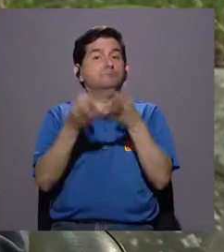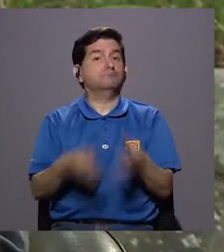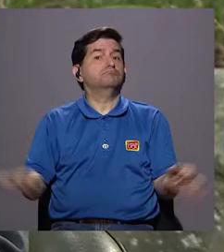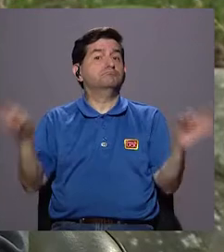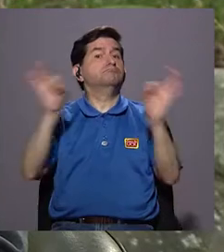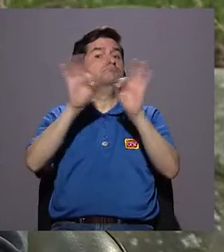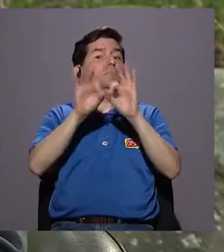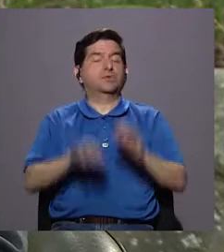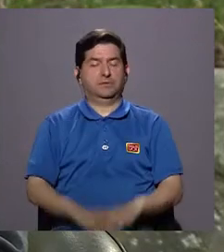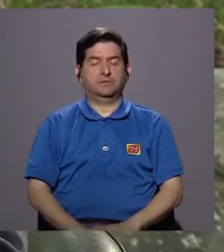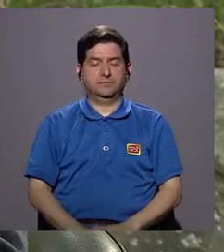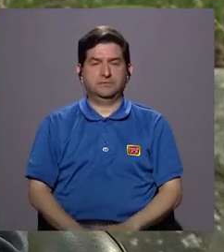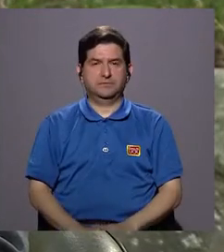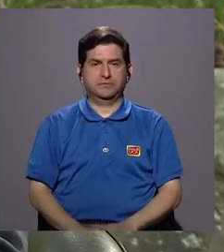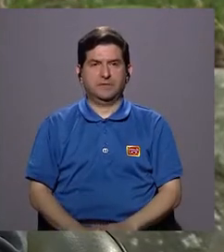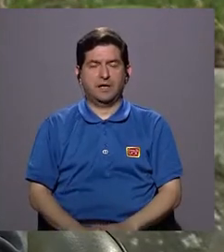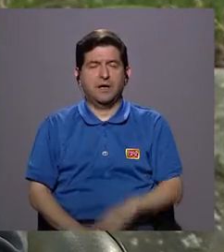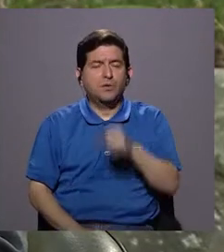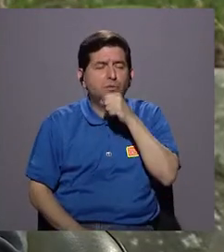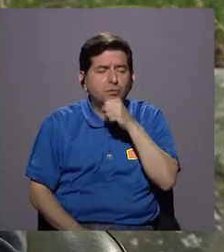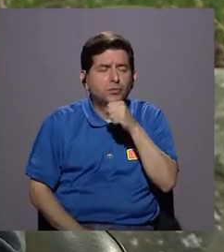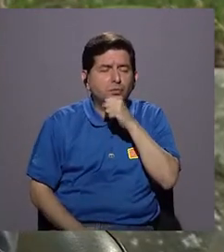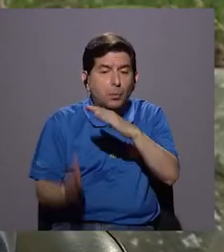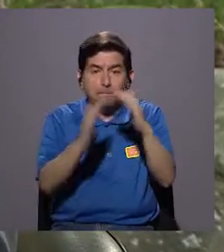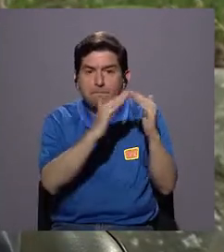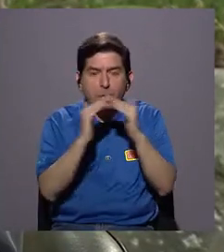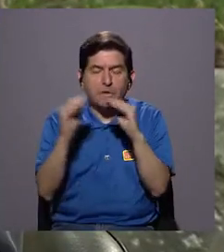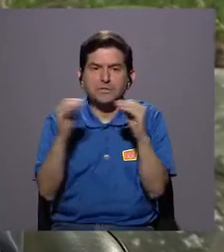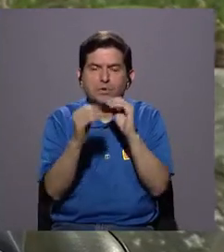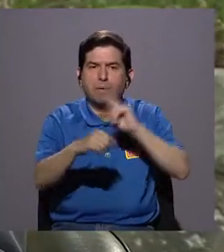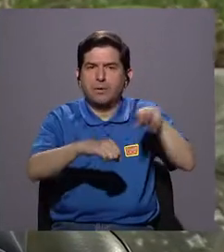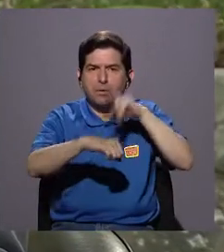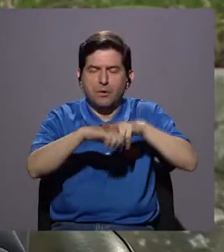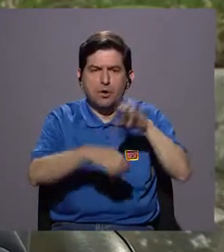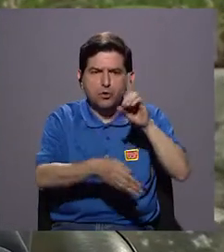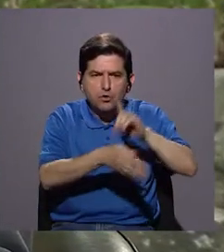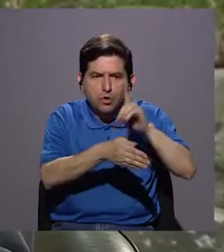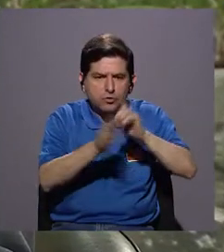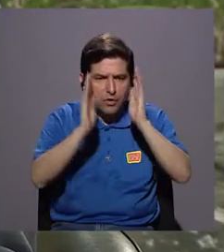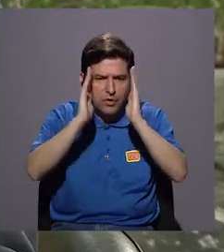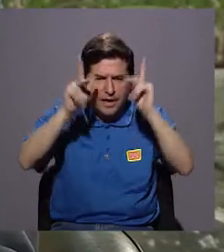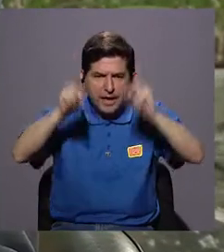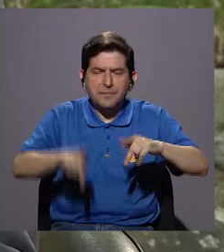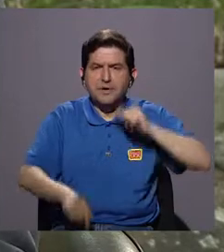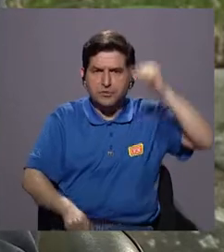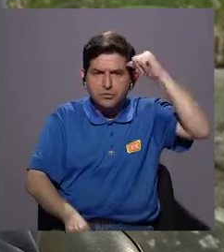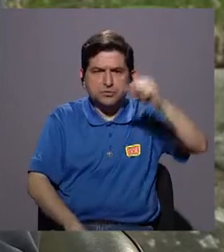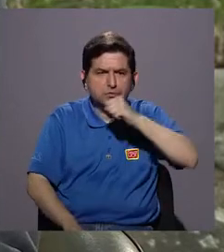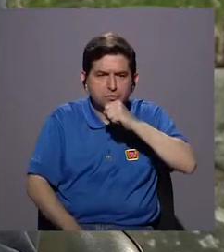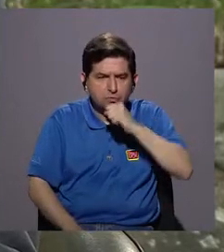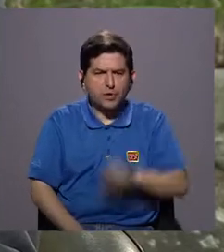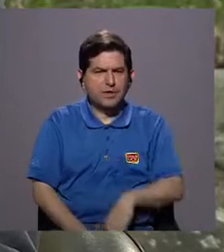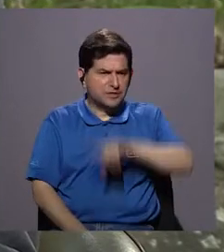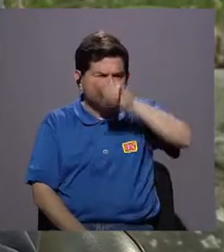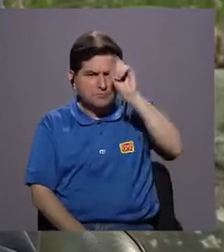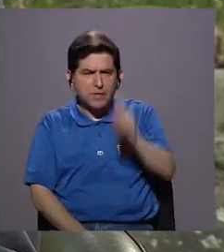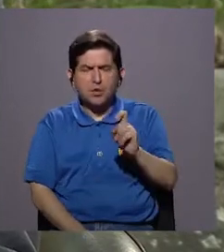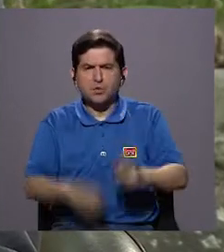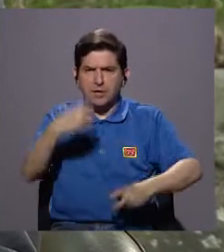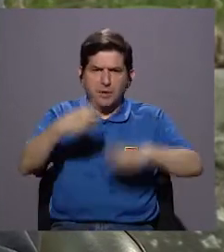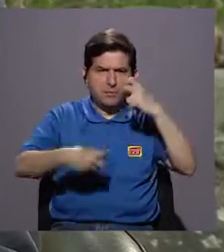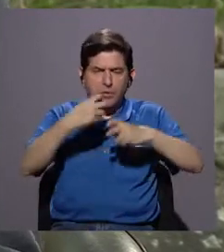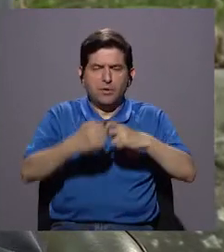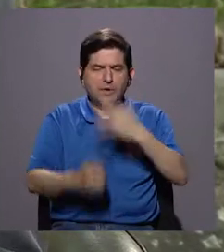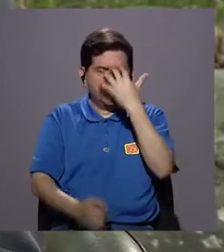importante porque cada vez con el envejecimiento de la población es más frecuente que los médicos que atendemos personas mayores nos consulten por problemas de